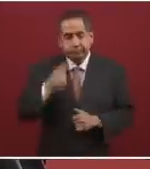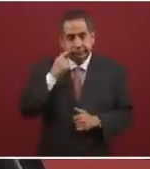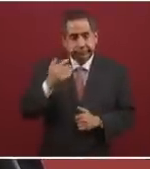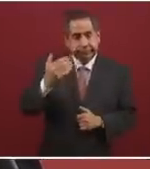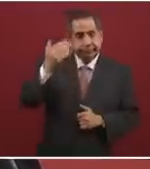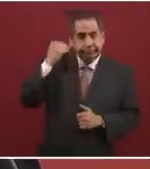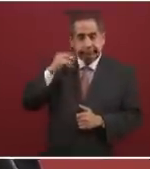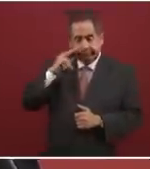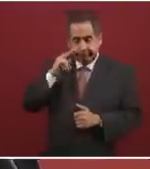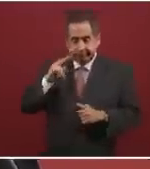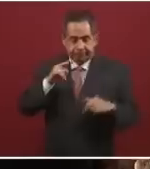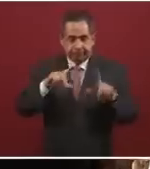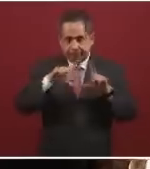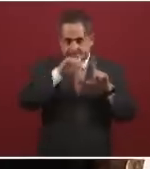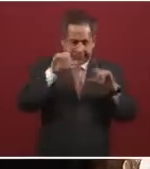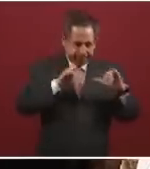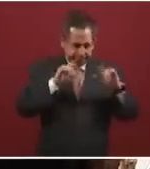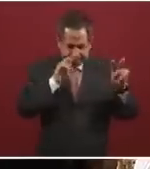hemerográfico.